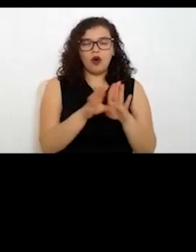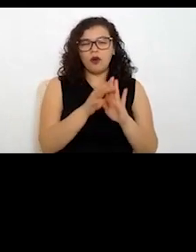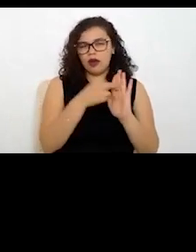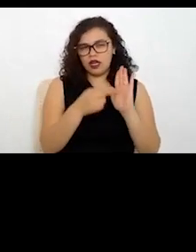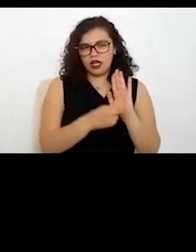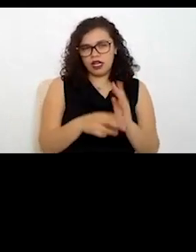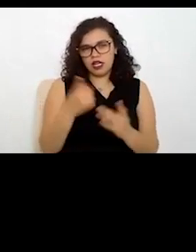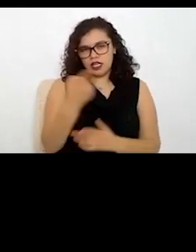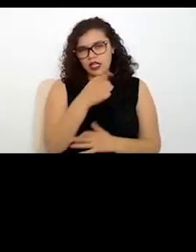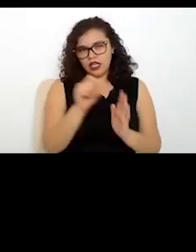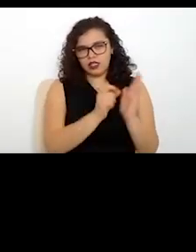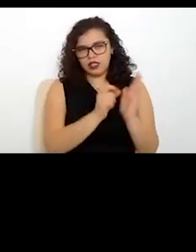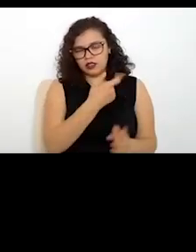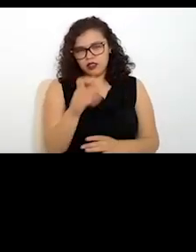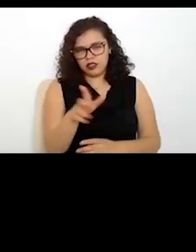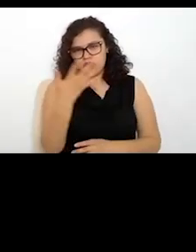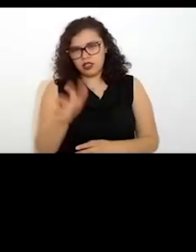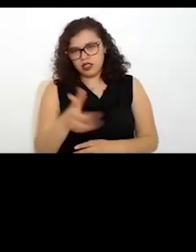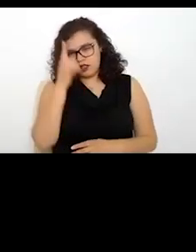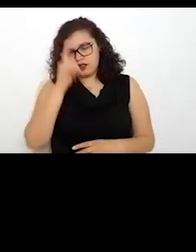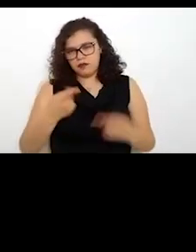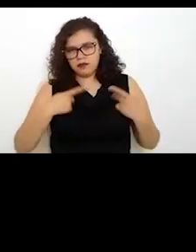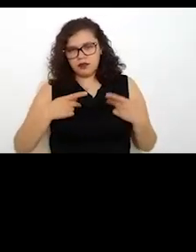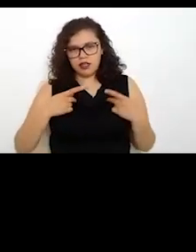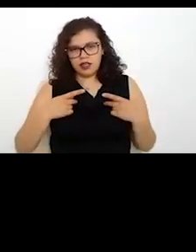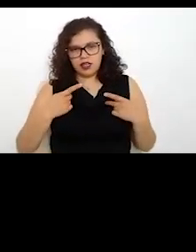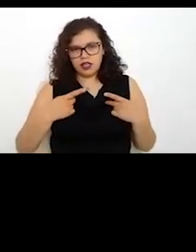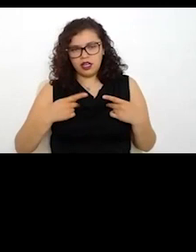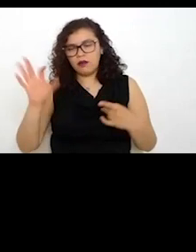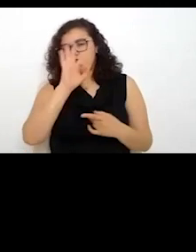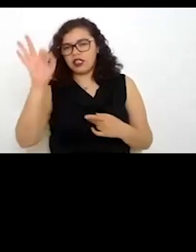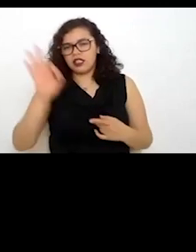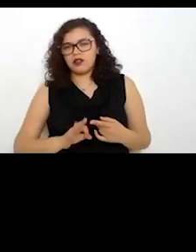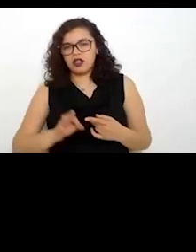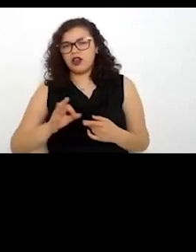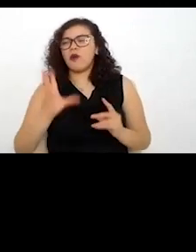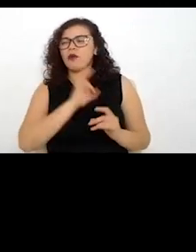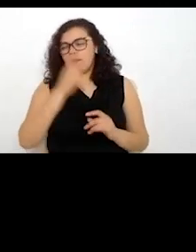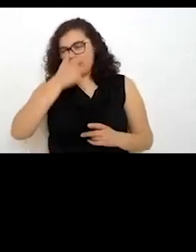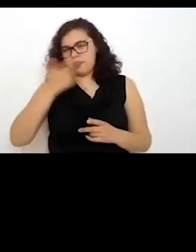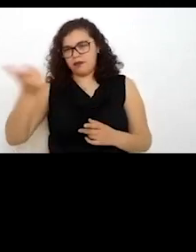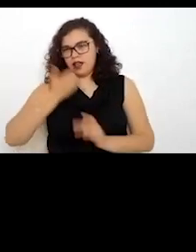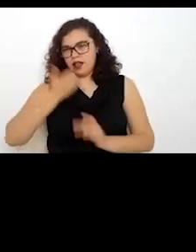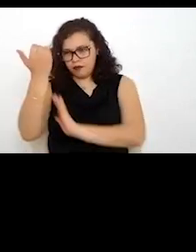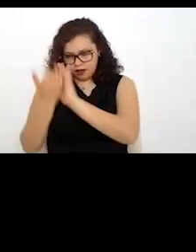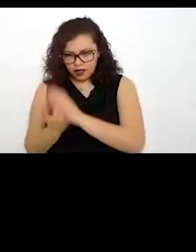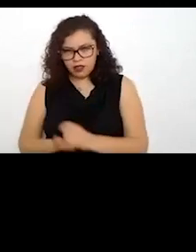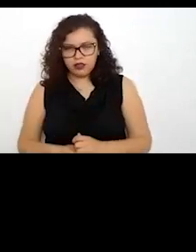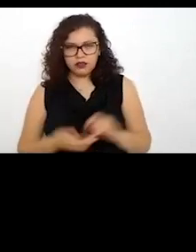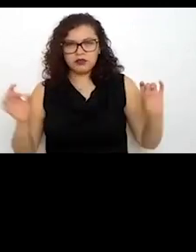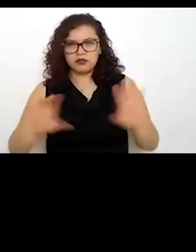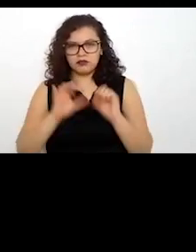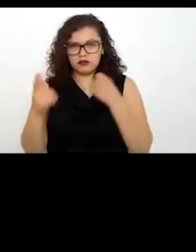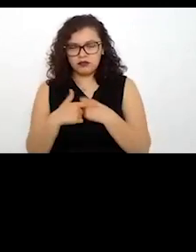puede realizar el patrón al salario de los trabajadores. En este caso, solamente en los casos que se mencionan en el artículo 10,